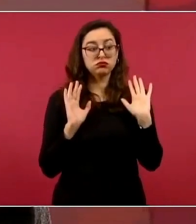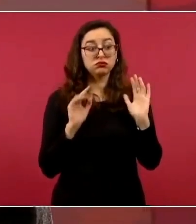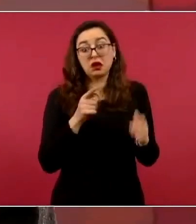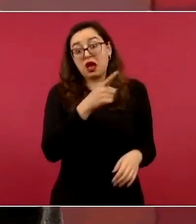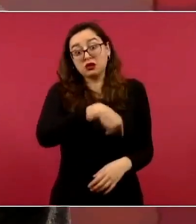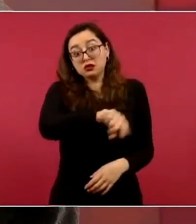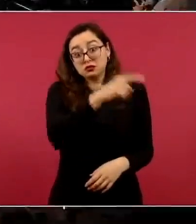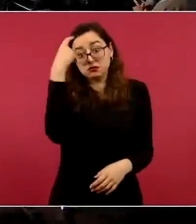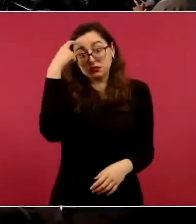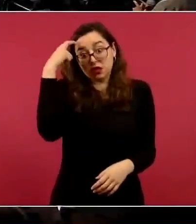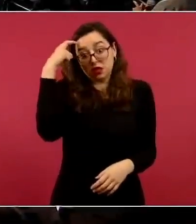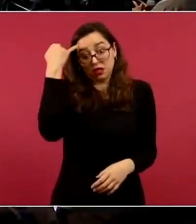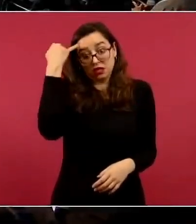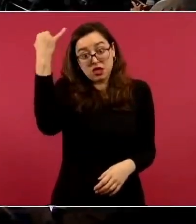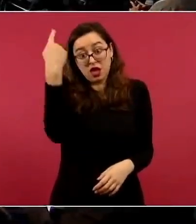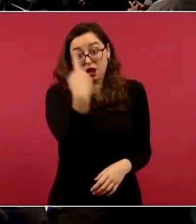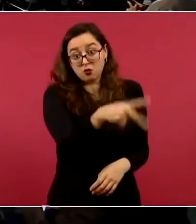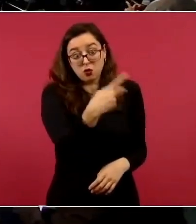por el cual